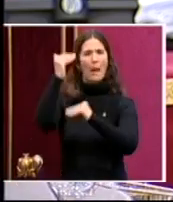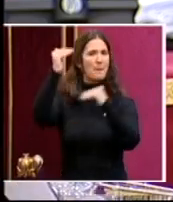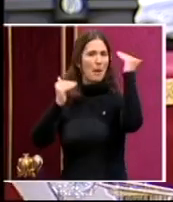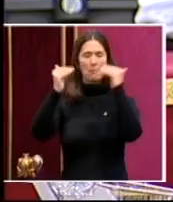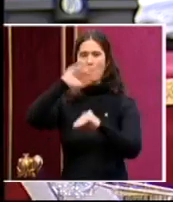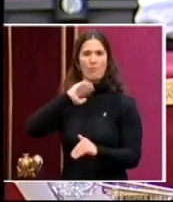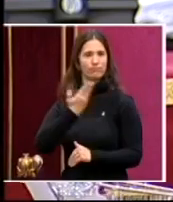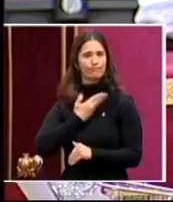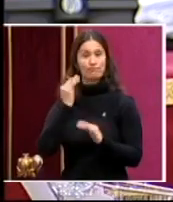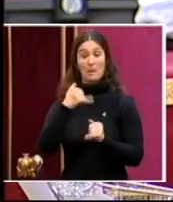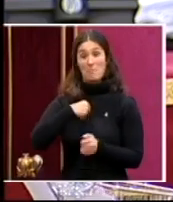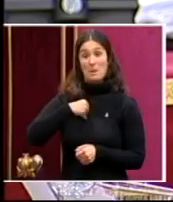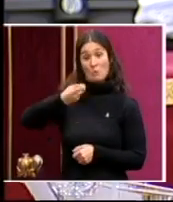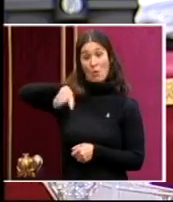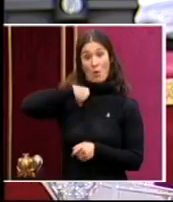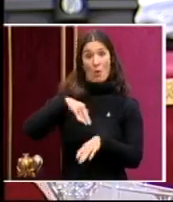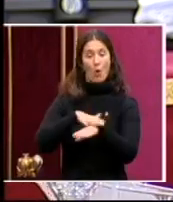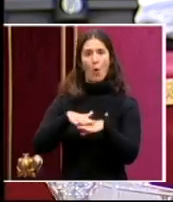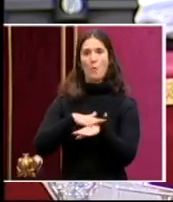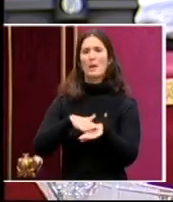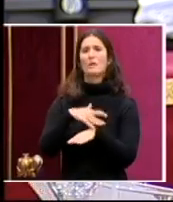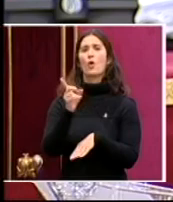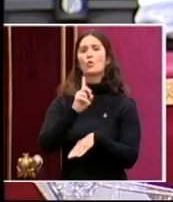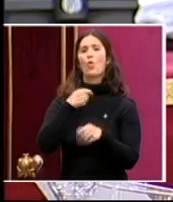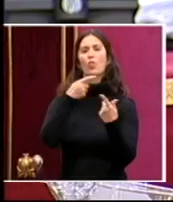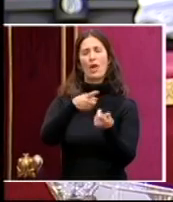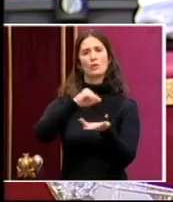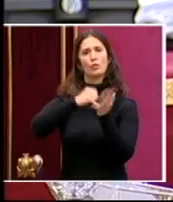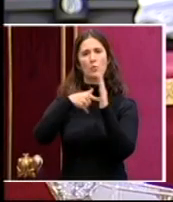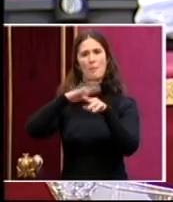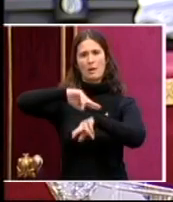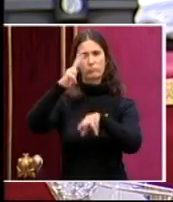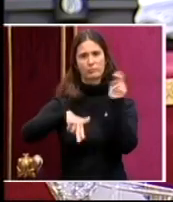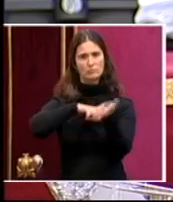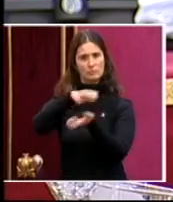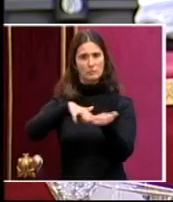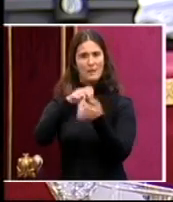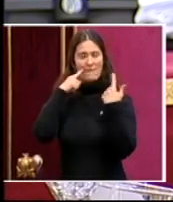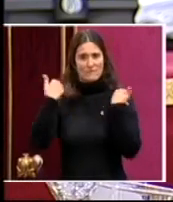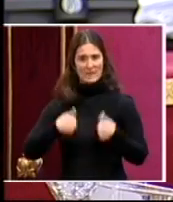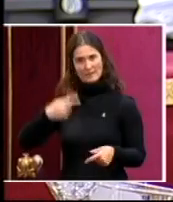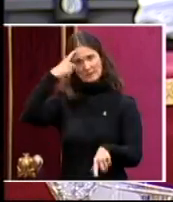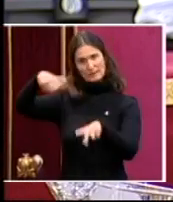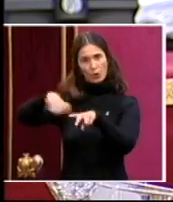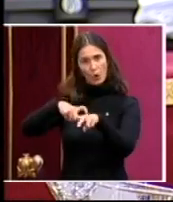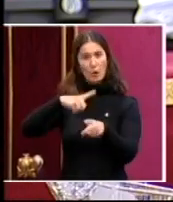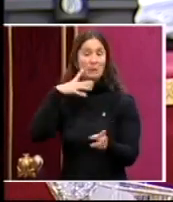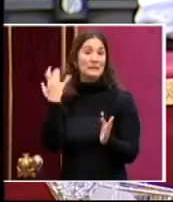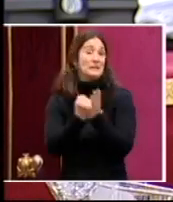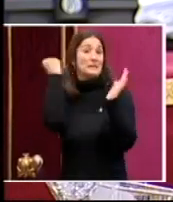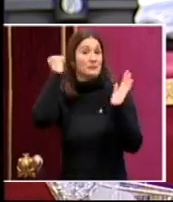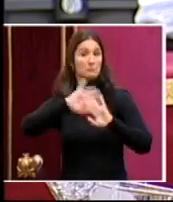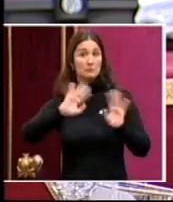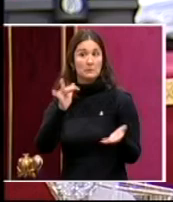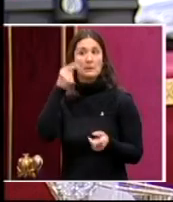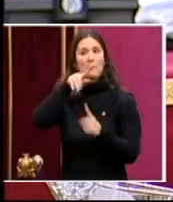Y muchas veces son los propios gobiernos los que no solo no toman medidas para erradicar la violencia física, psicológica y simbólica y